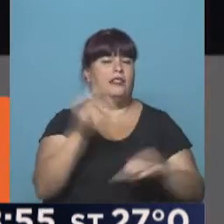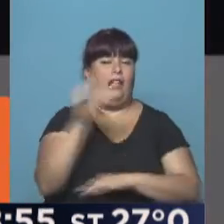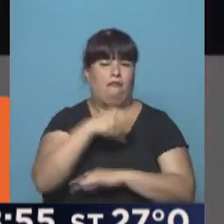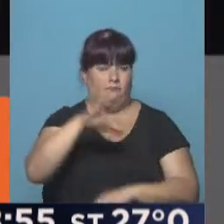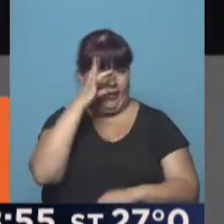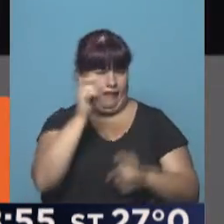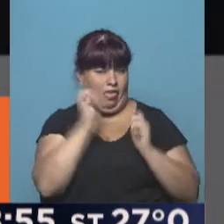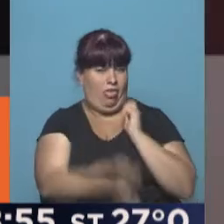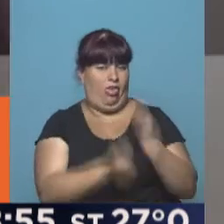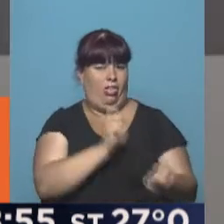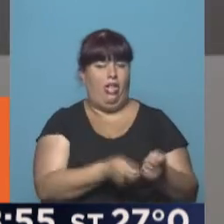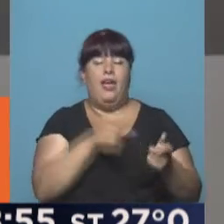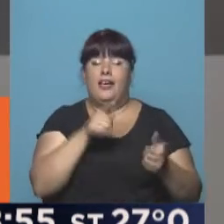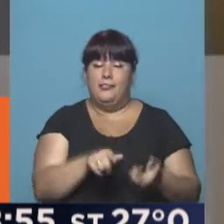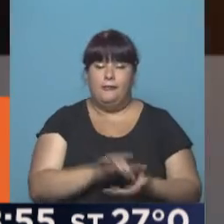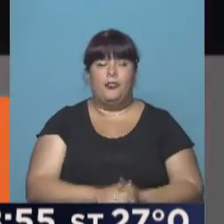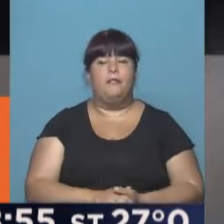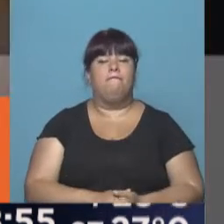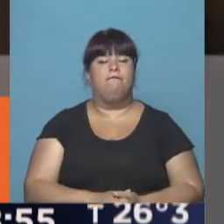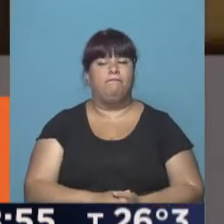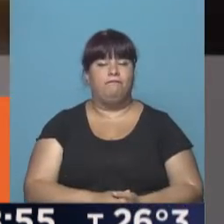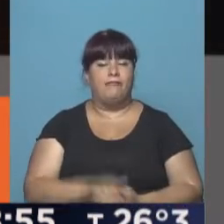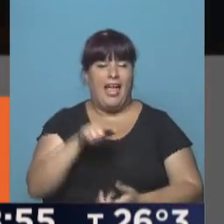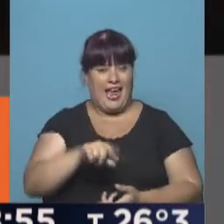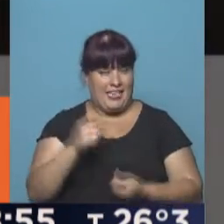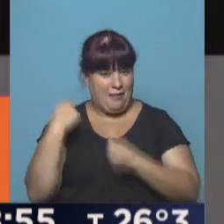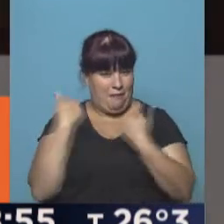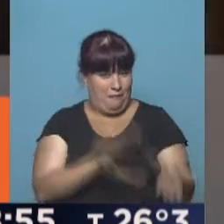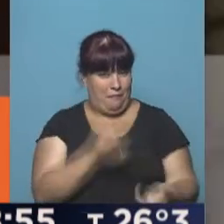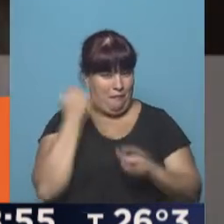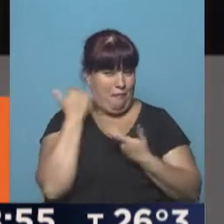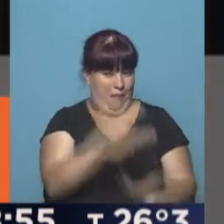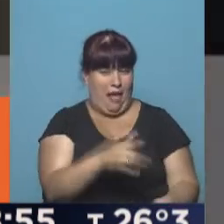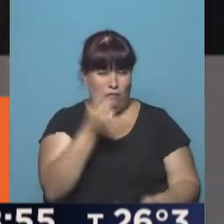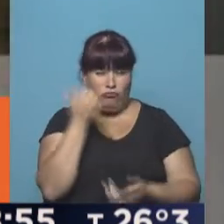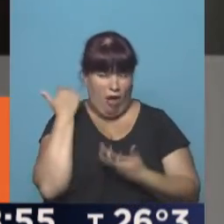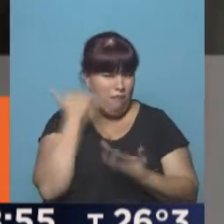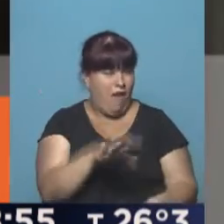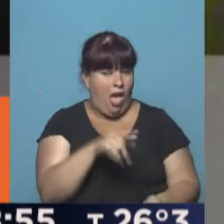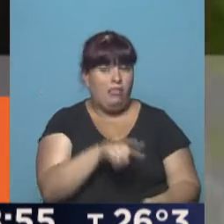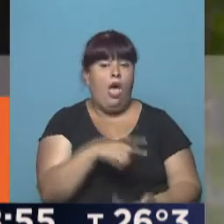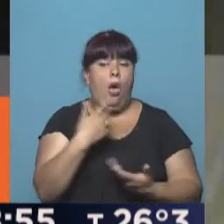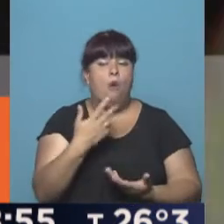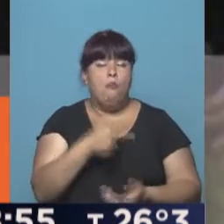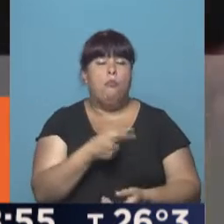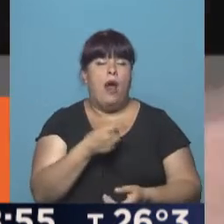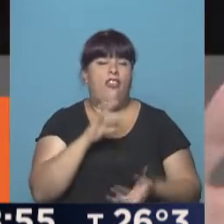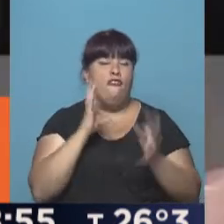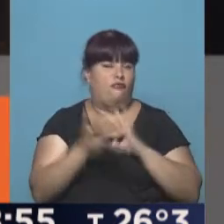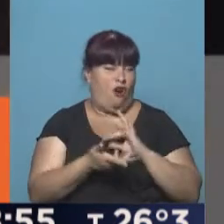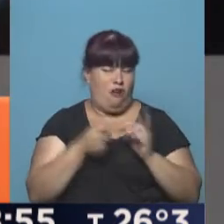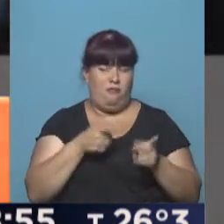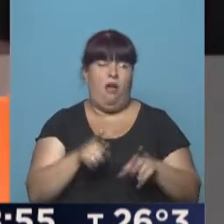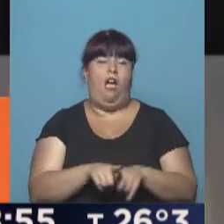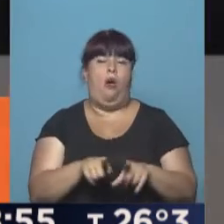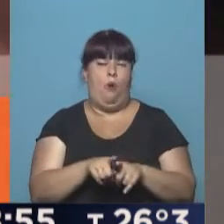Cruz, con lo cual esa transferencia gigantesca de fondos podía canalizarse de una manera